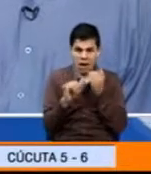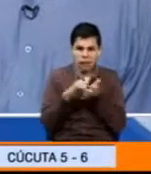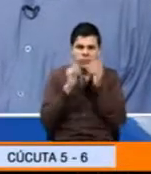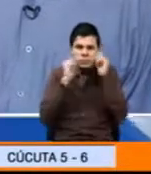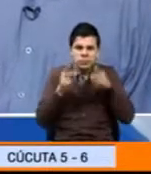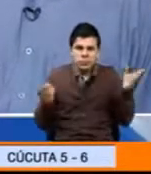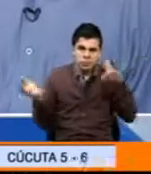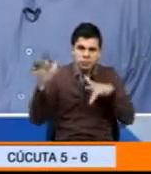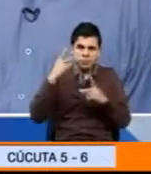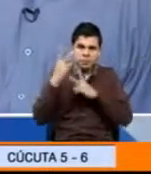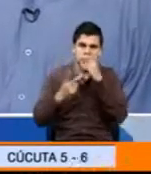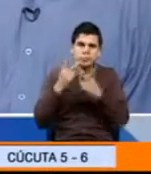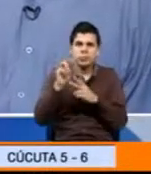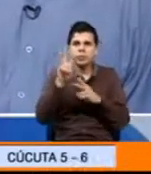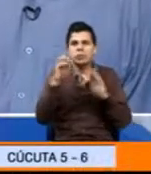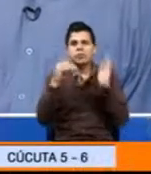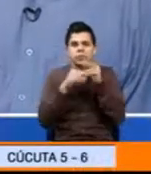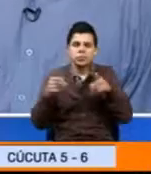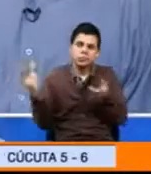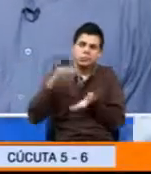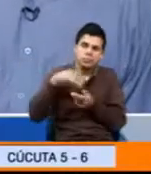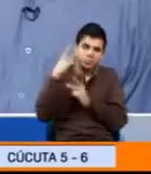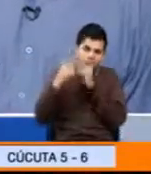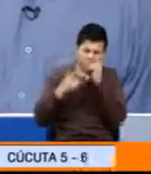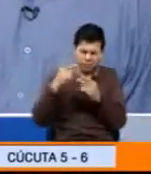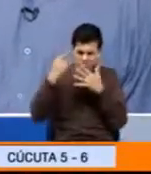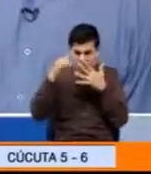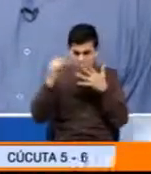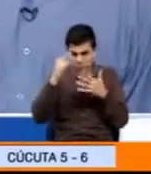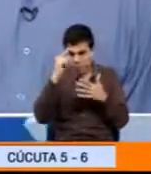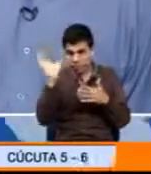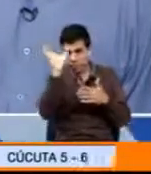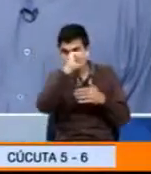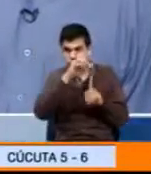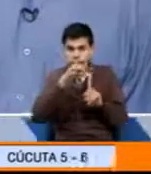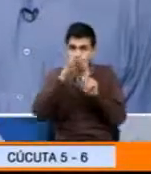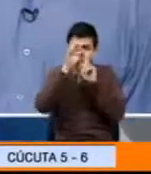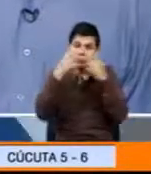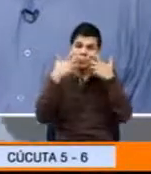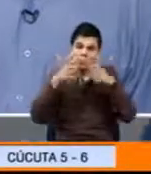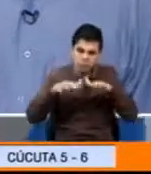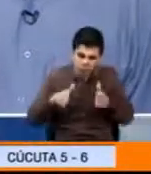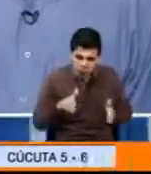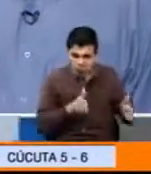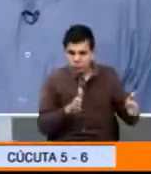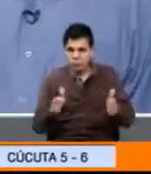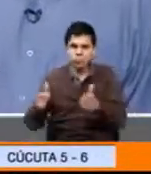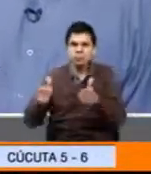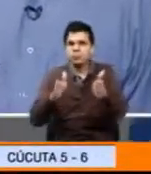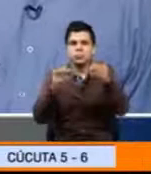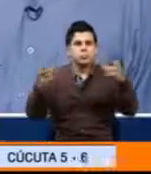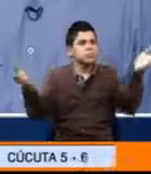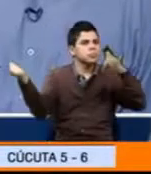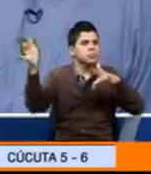visitantes, tenemos unos 8.000 visitantes por año, pero que también tiene unos senderos especiales para que los